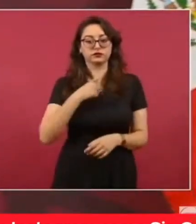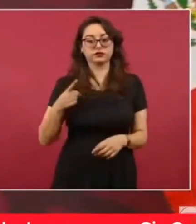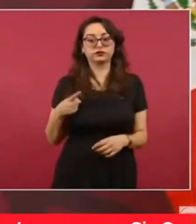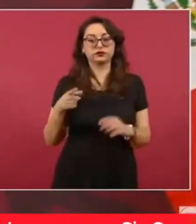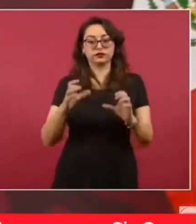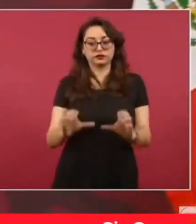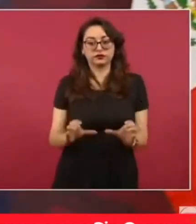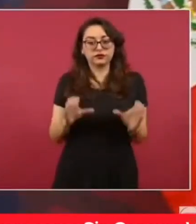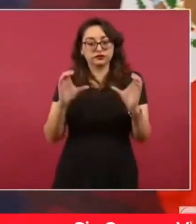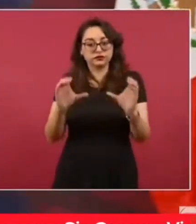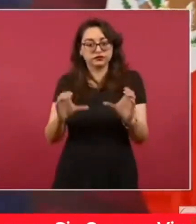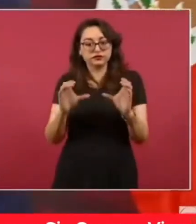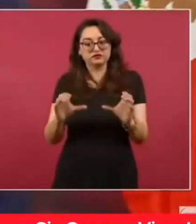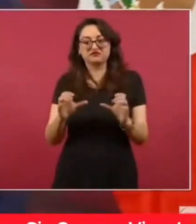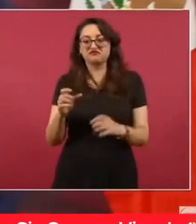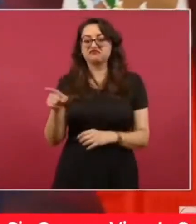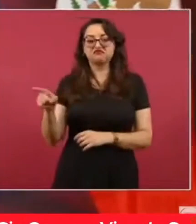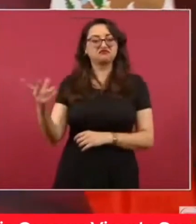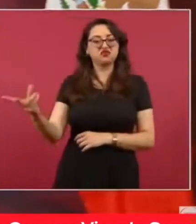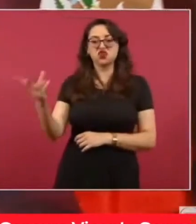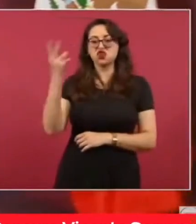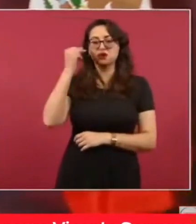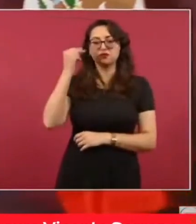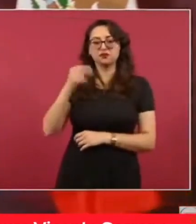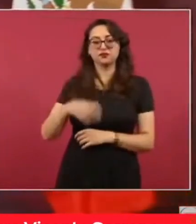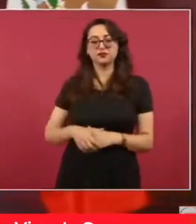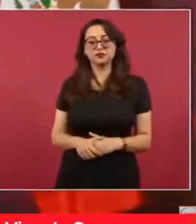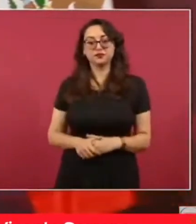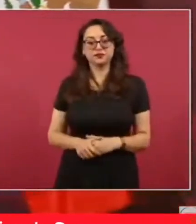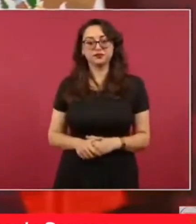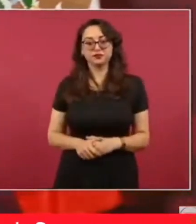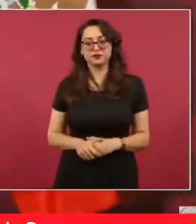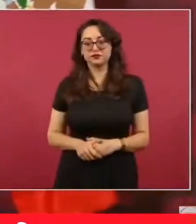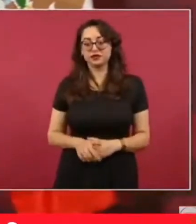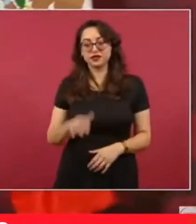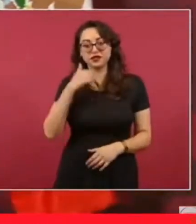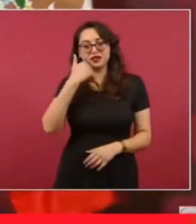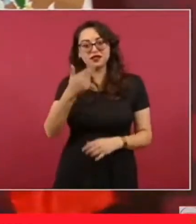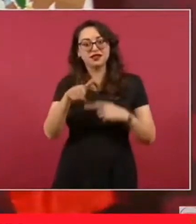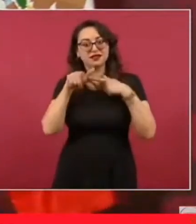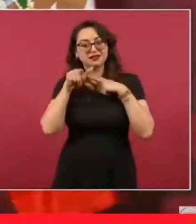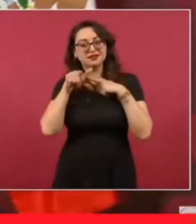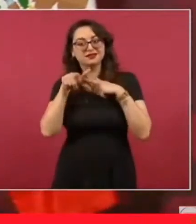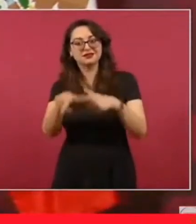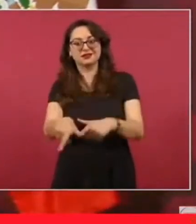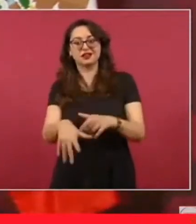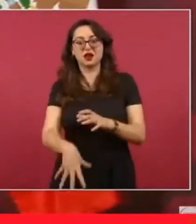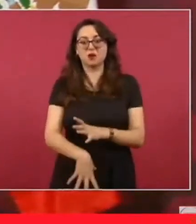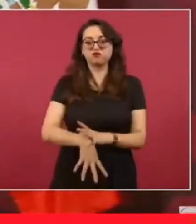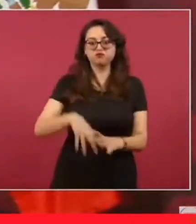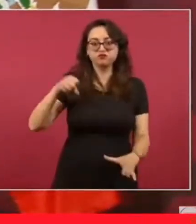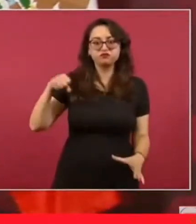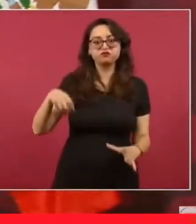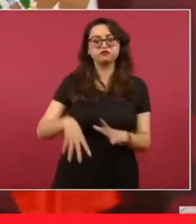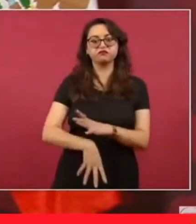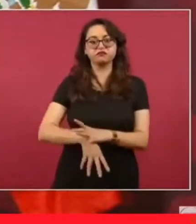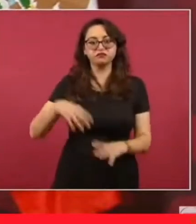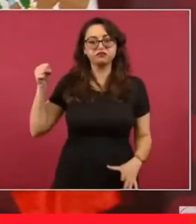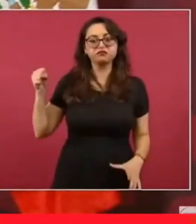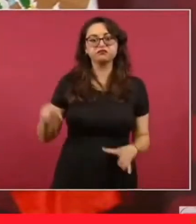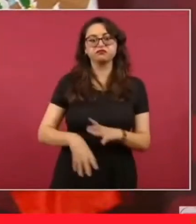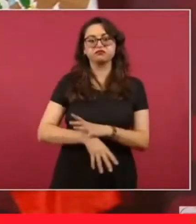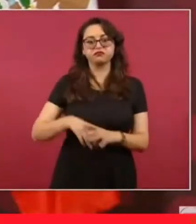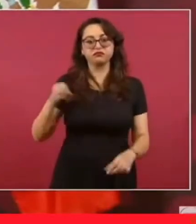y están aferrados a que quieren seguir utilizando esto como bancos de material para